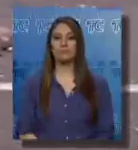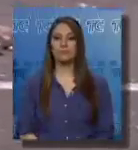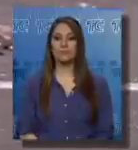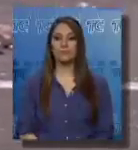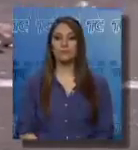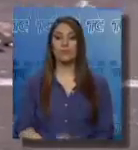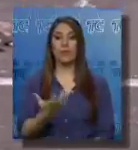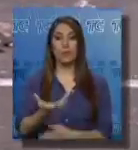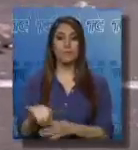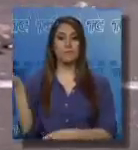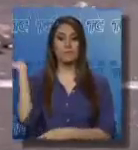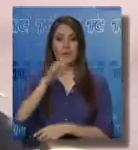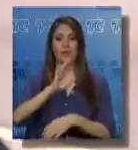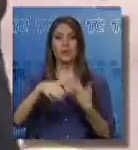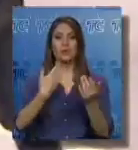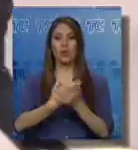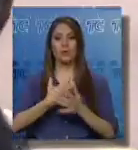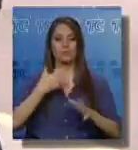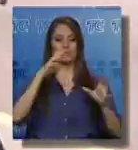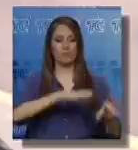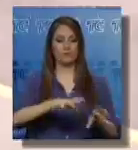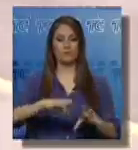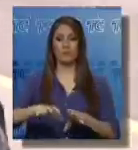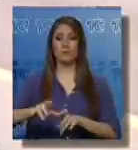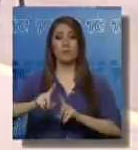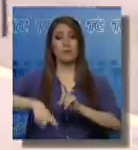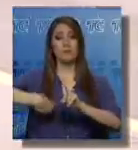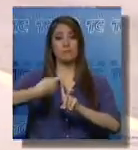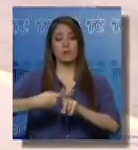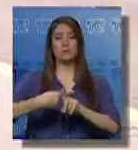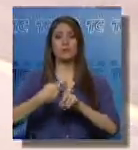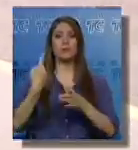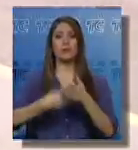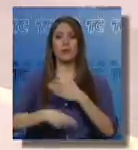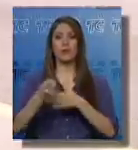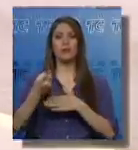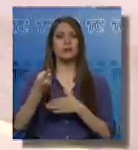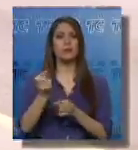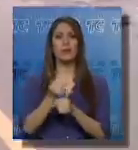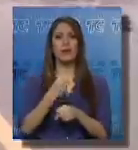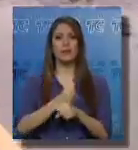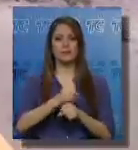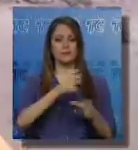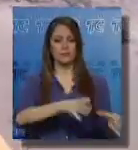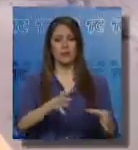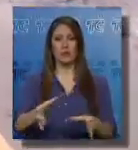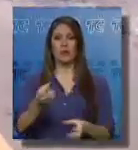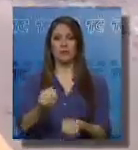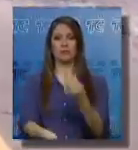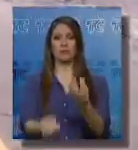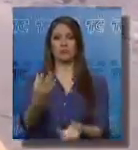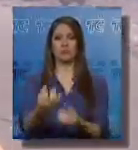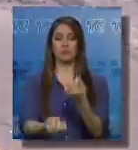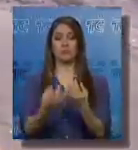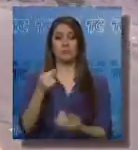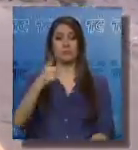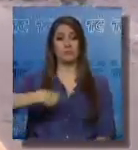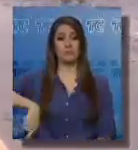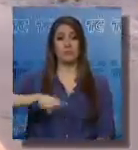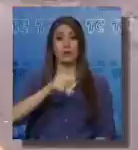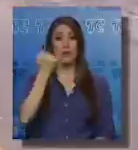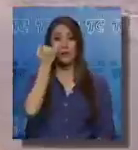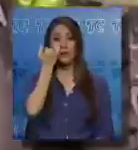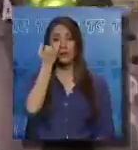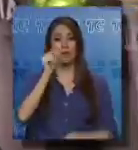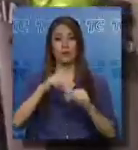Troncos y piedras fueron ubicados por los manifestantes. Inclusive, botaron árboles para impedir el paso. Los indígenas de la zona formaron